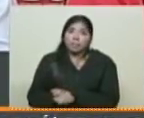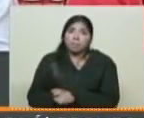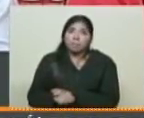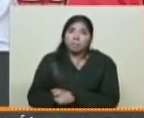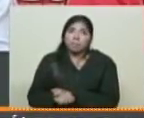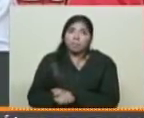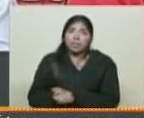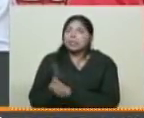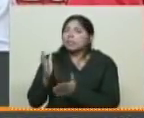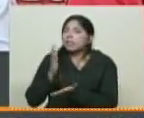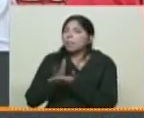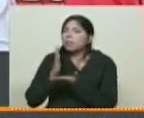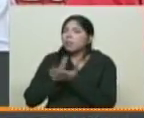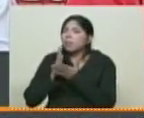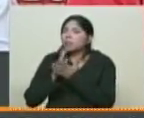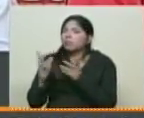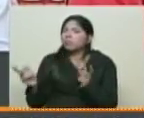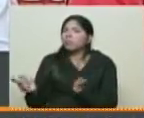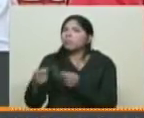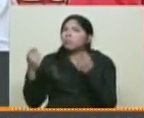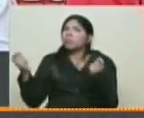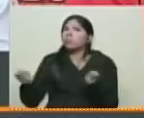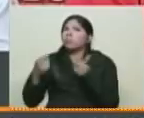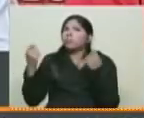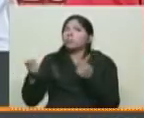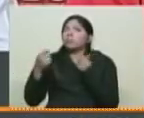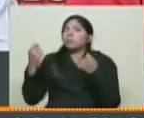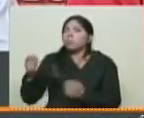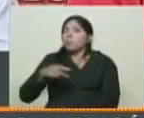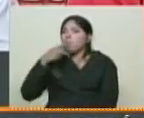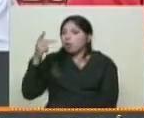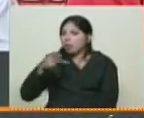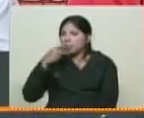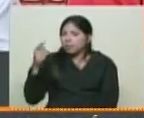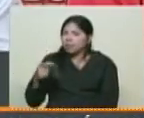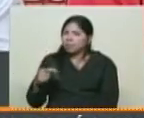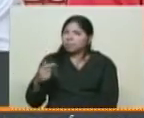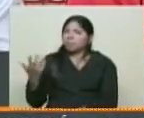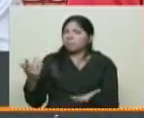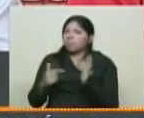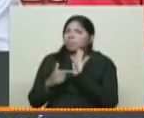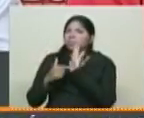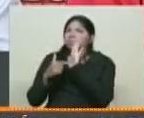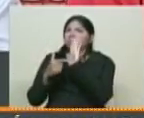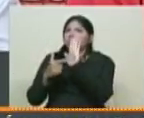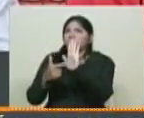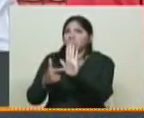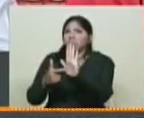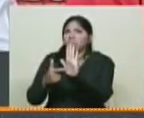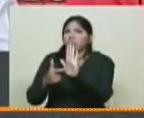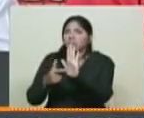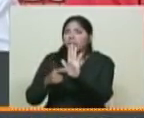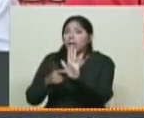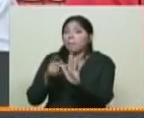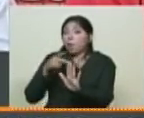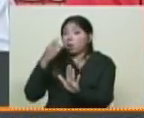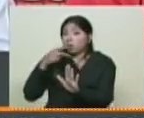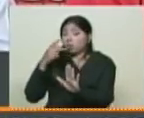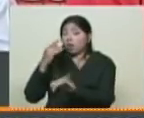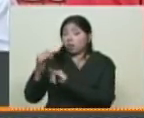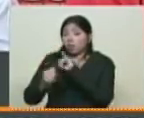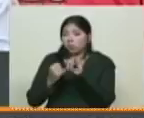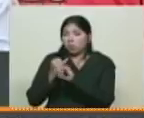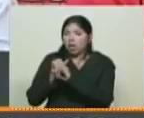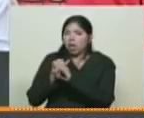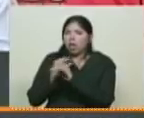hemos promovido una política exterior y una política internacional, bueno, de